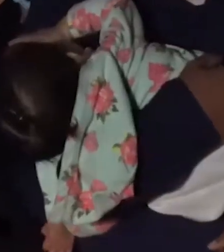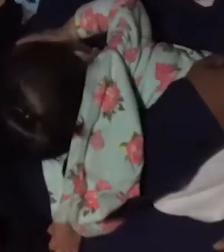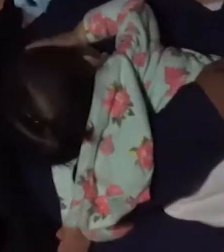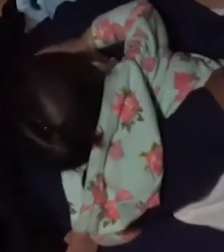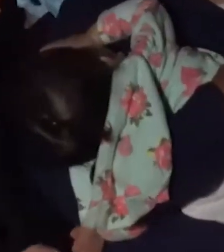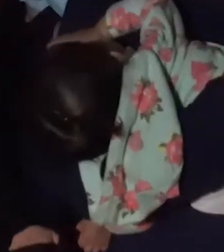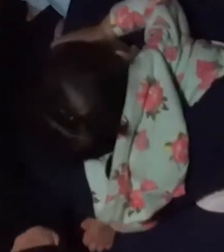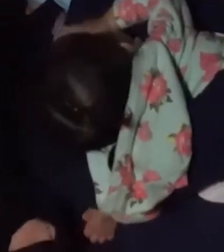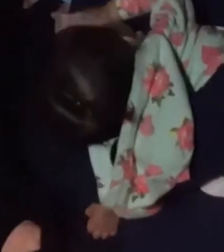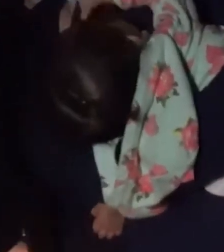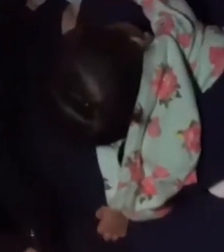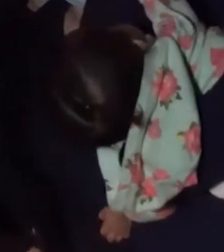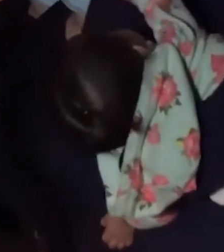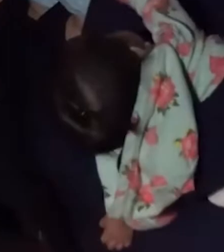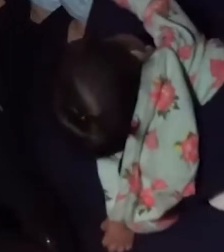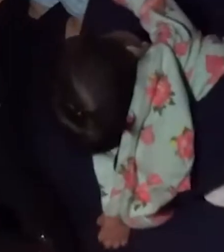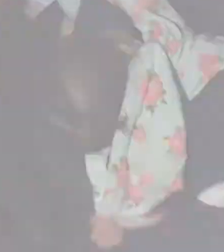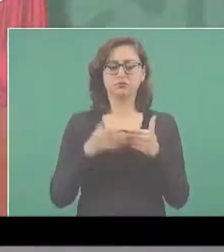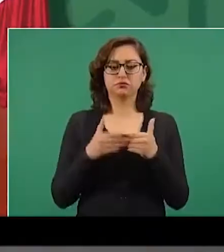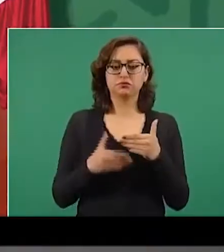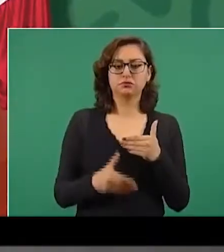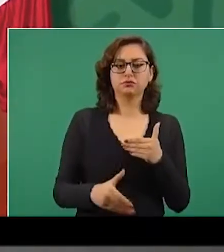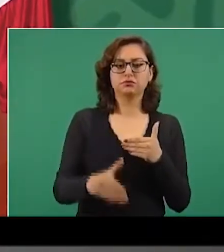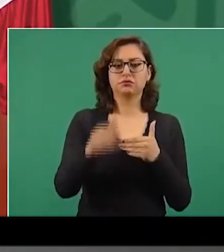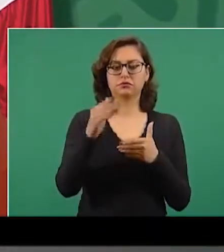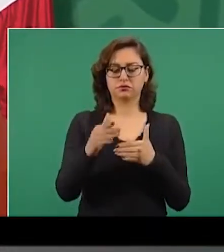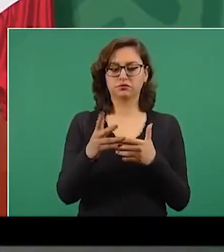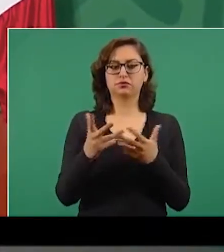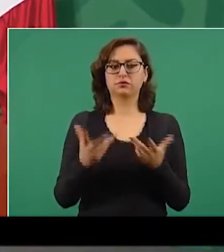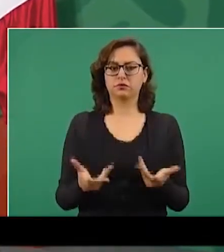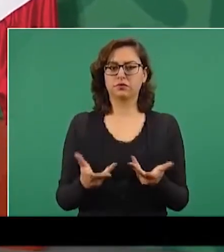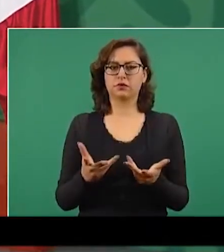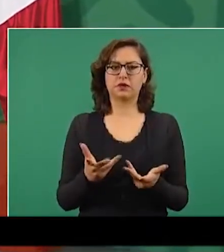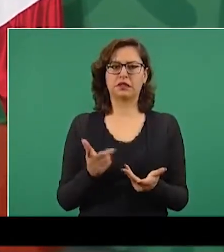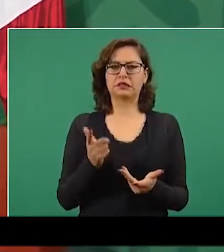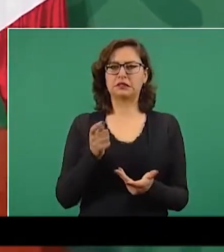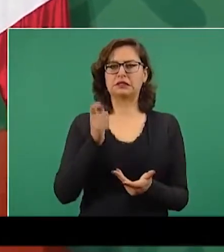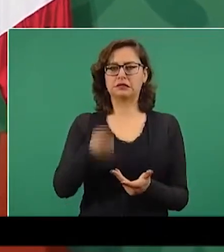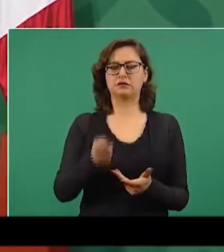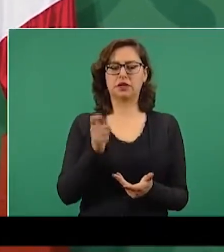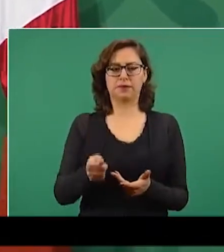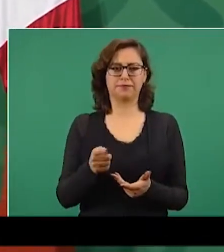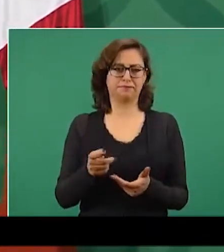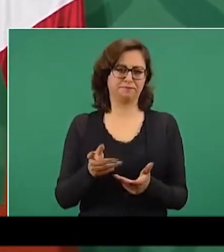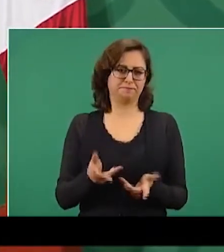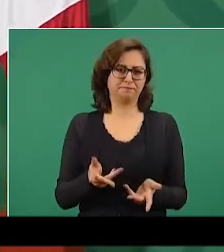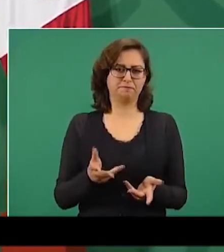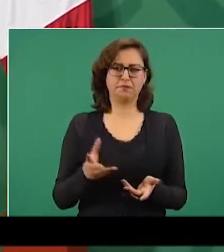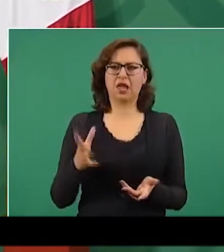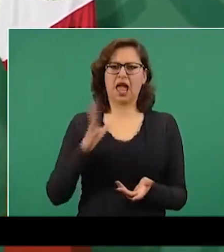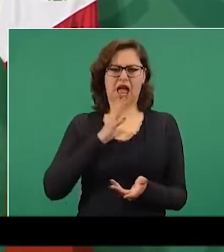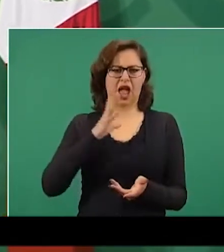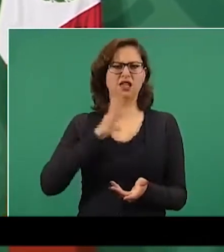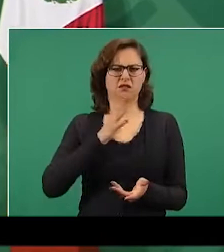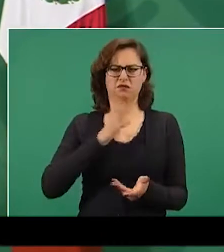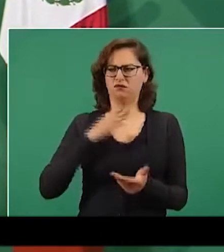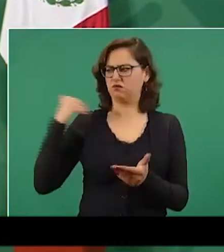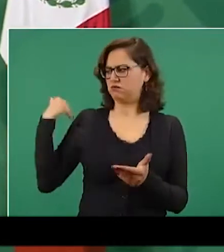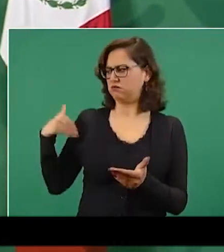a los migrantes, en especial a los menores de edad. Reforzar lo que ya venimos haciendo, pero ahora